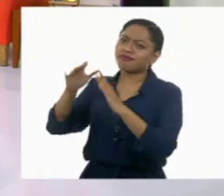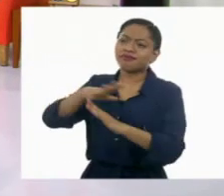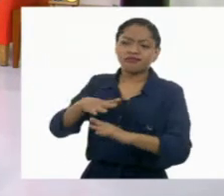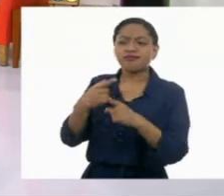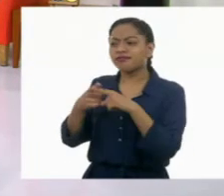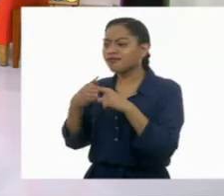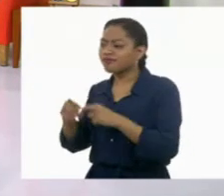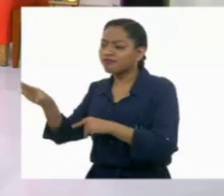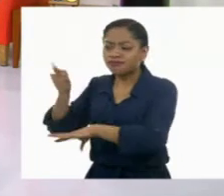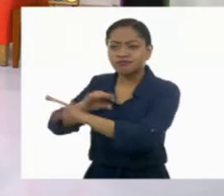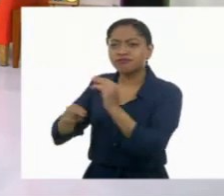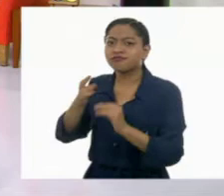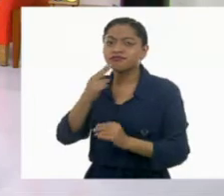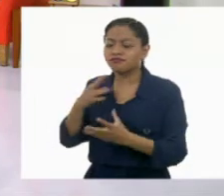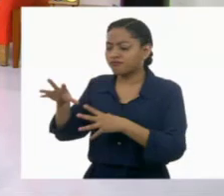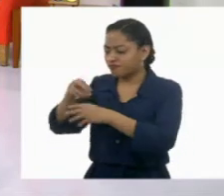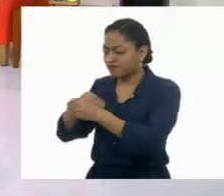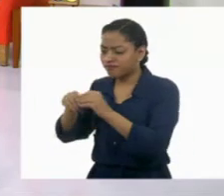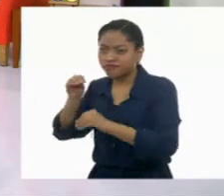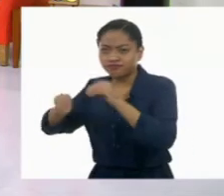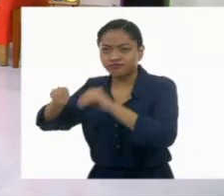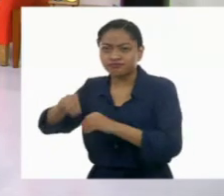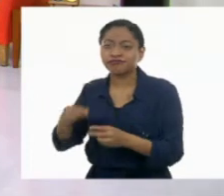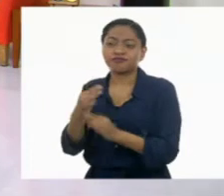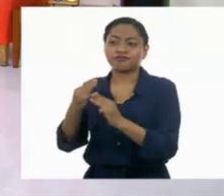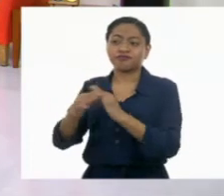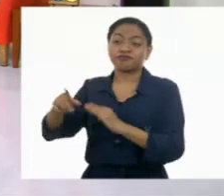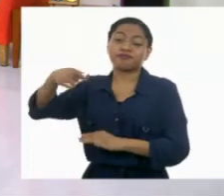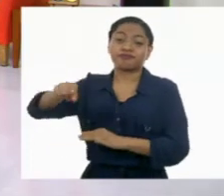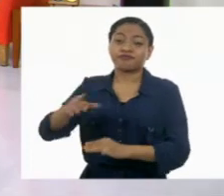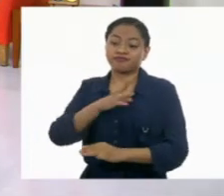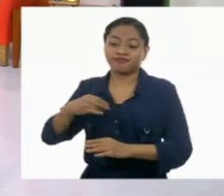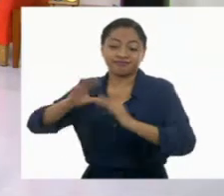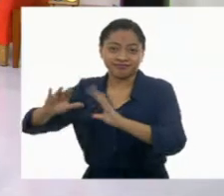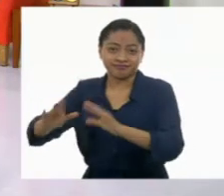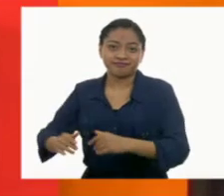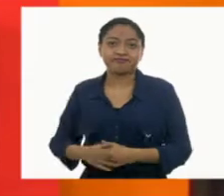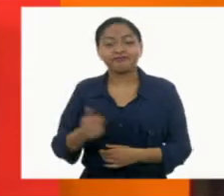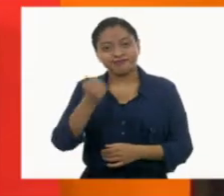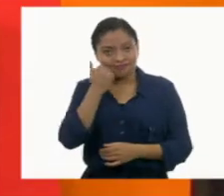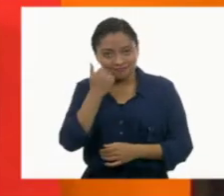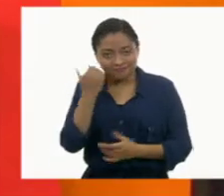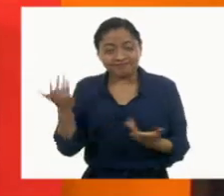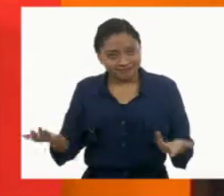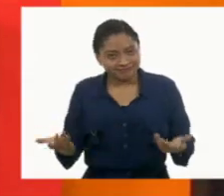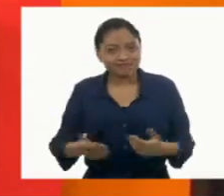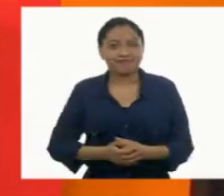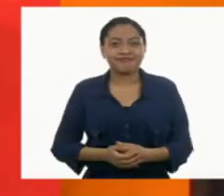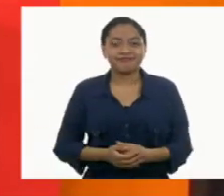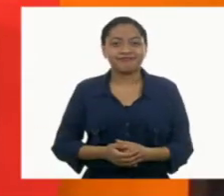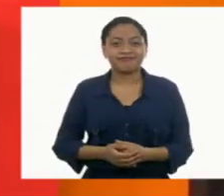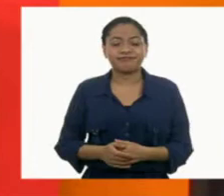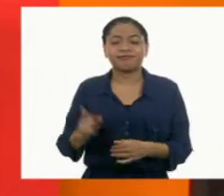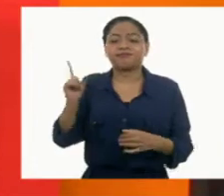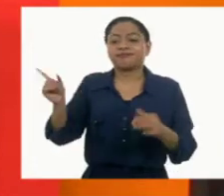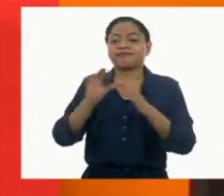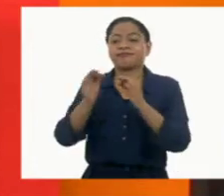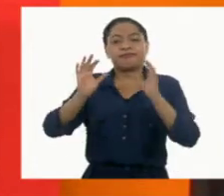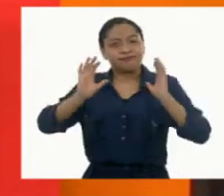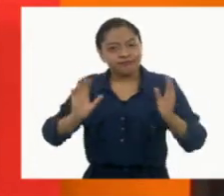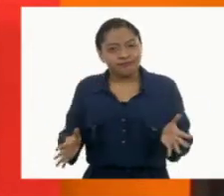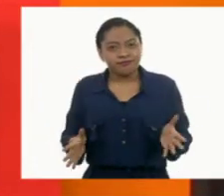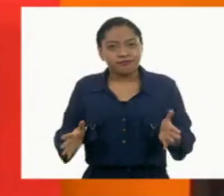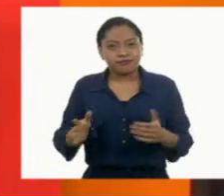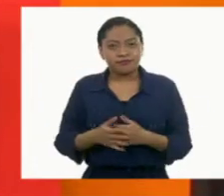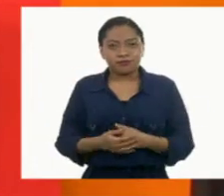mano y que van a ser un punto muy importante para las alumnas y alumnos. Así es. Y bueno, ya hablamos un poquito